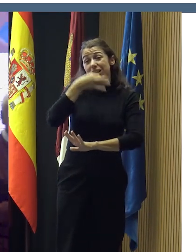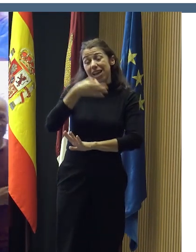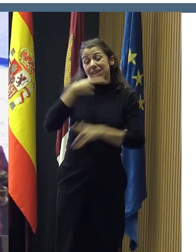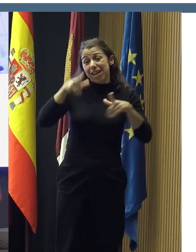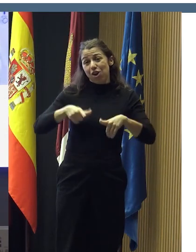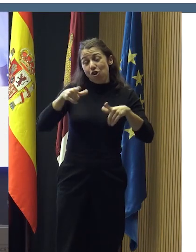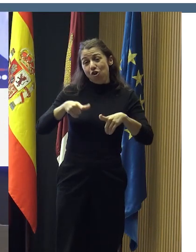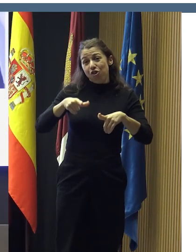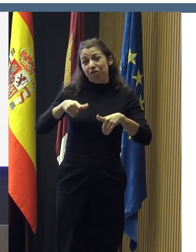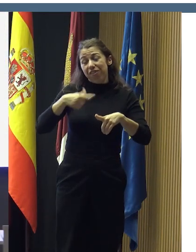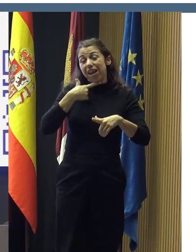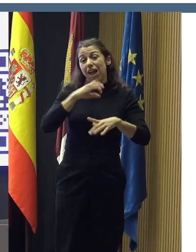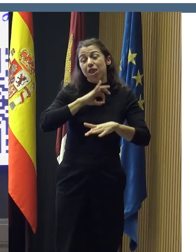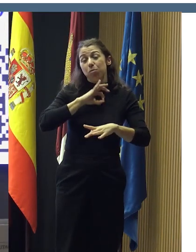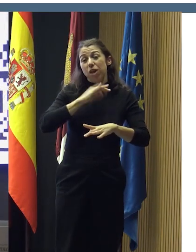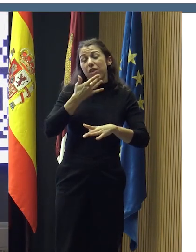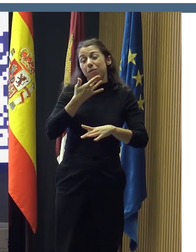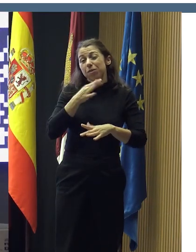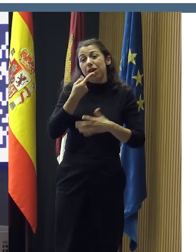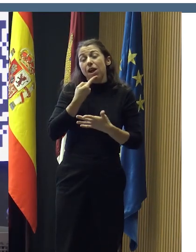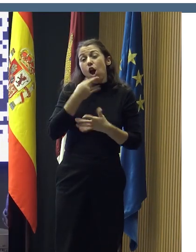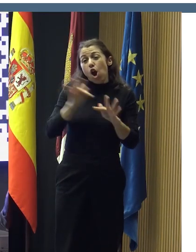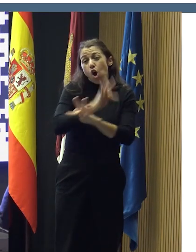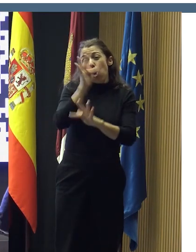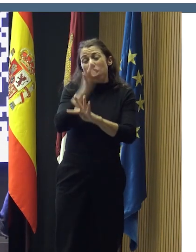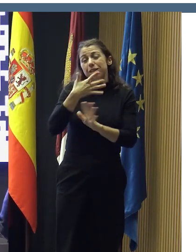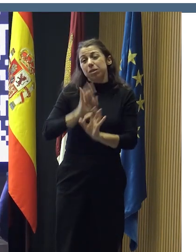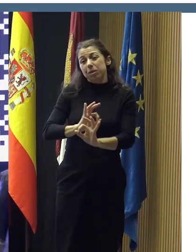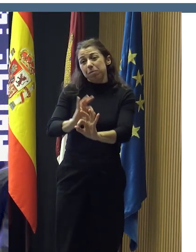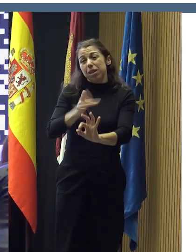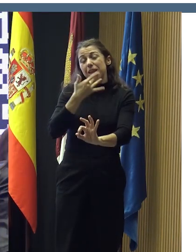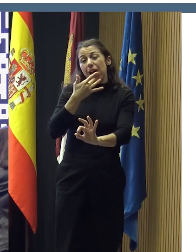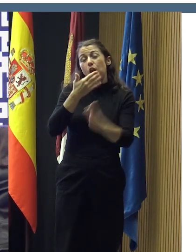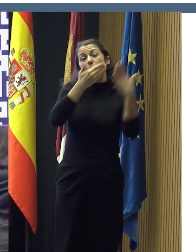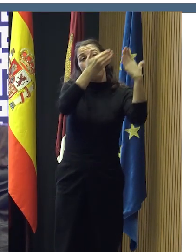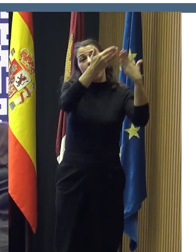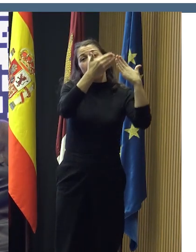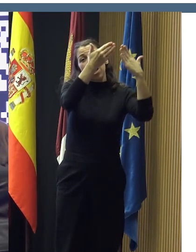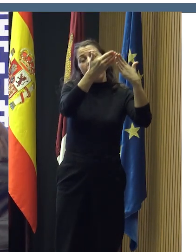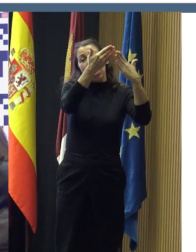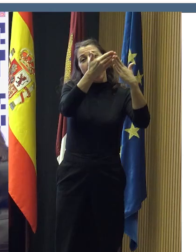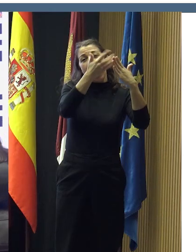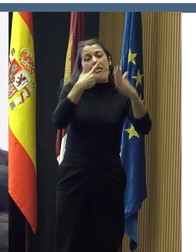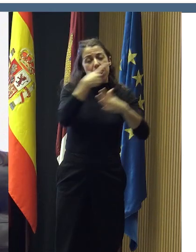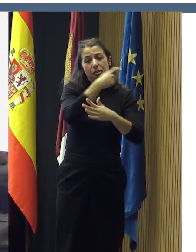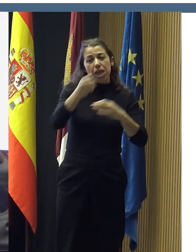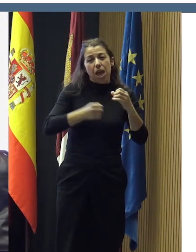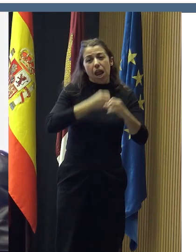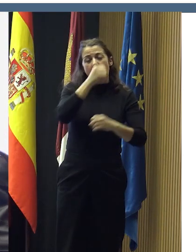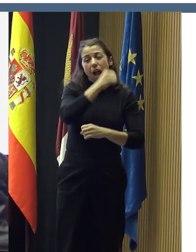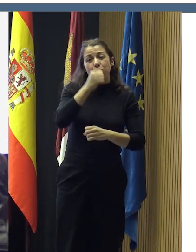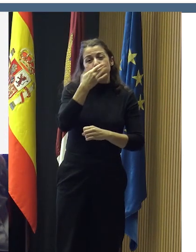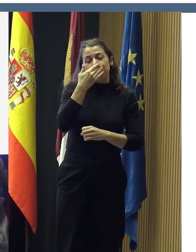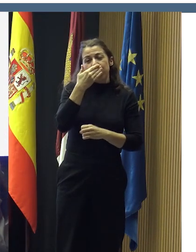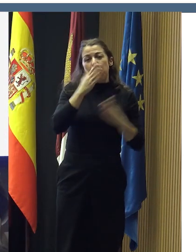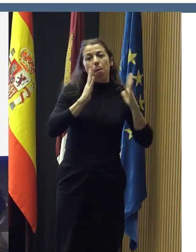Salón de Actos de la Diputación. Vamos a tener una jornada especial en homenaje a ese centenario que cumple nuestro